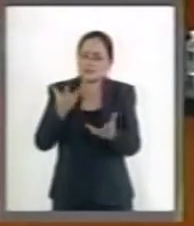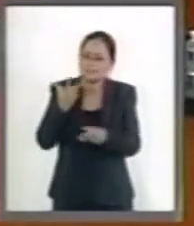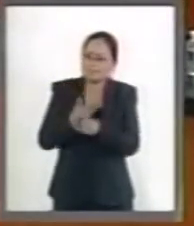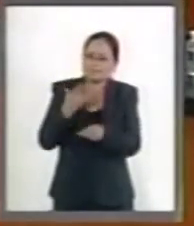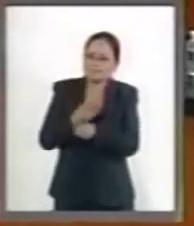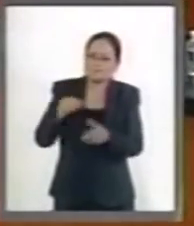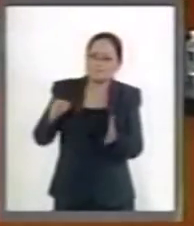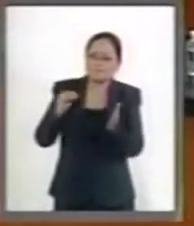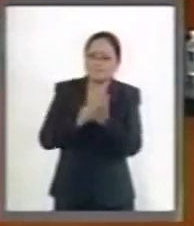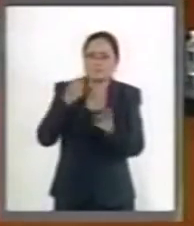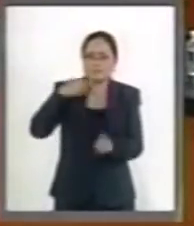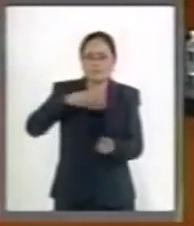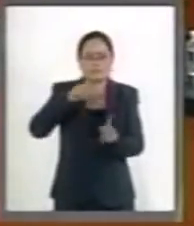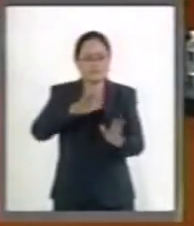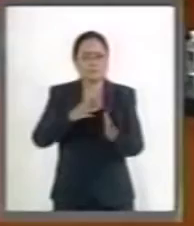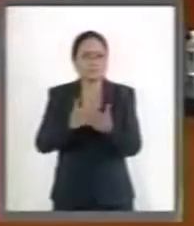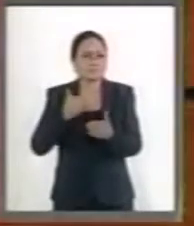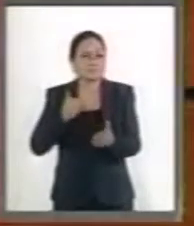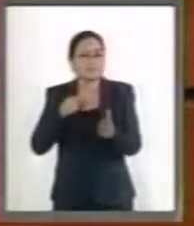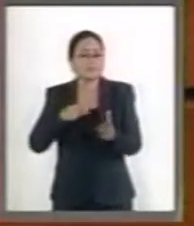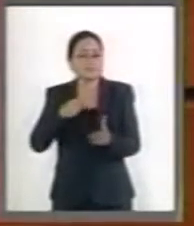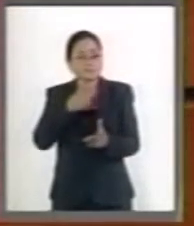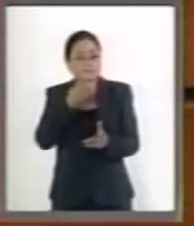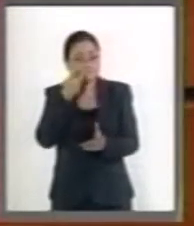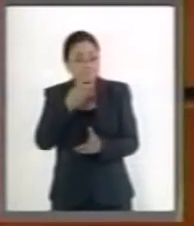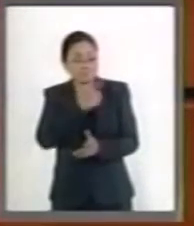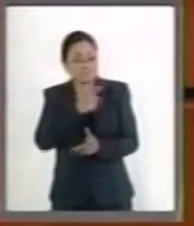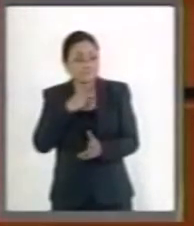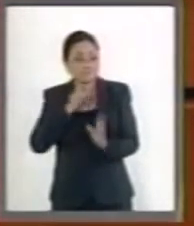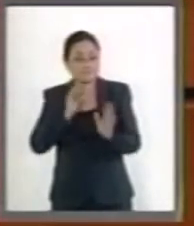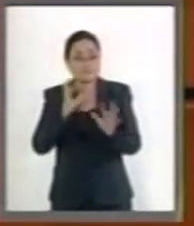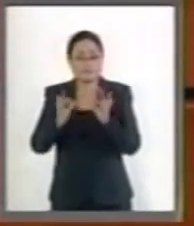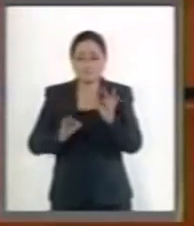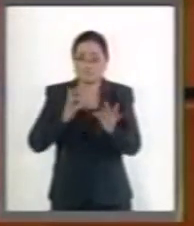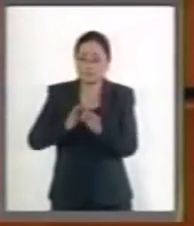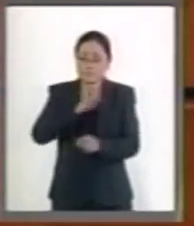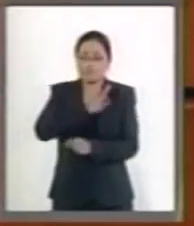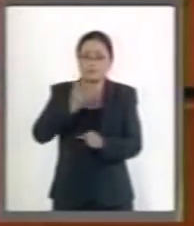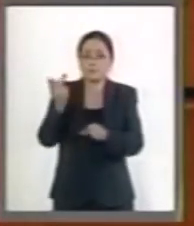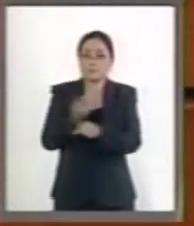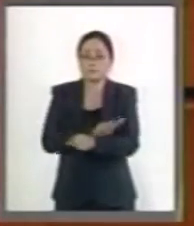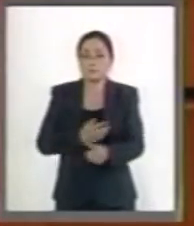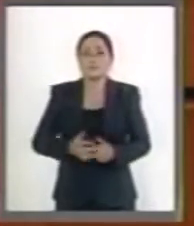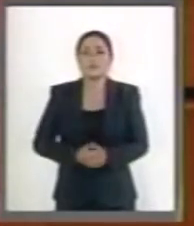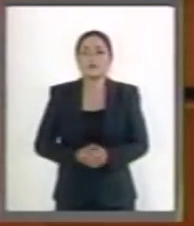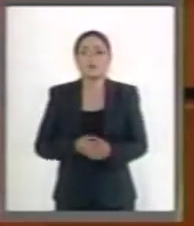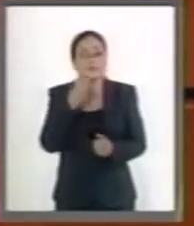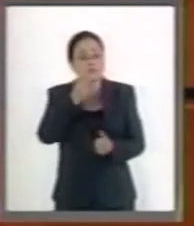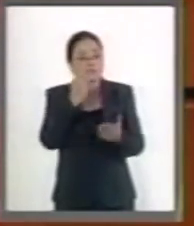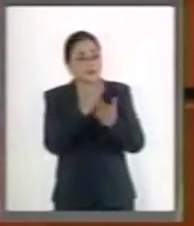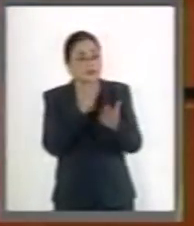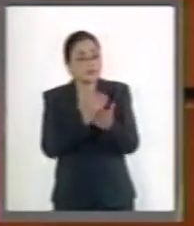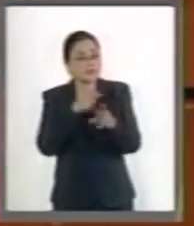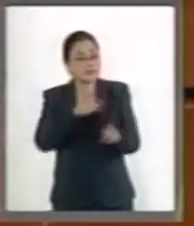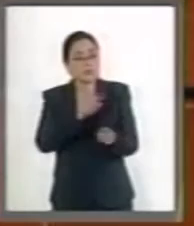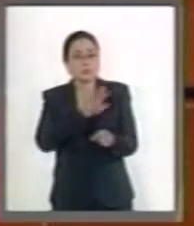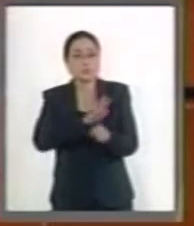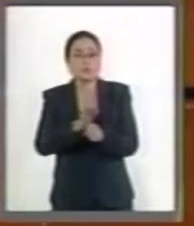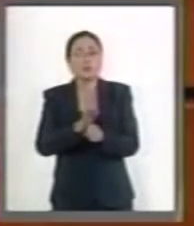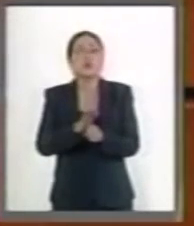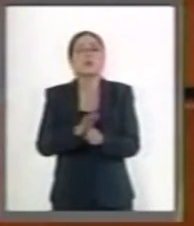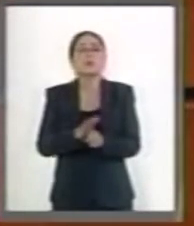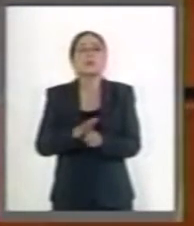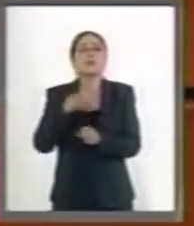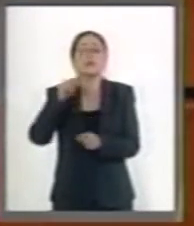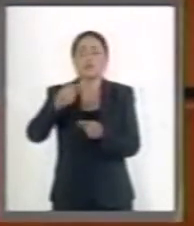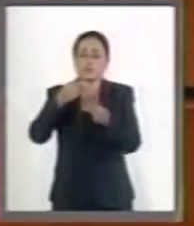previas para que esto finalmente pudiera ocurrir. Acciones que tienen que ver en